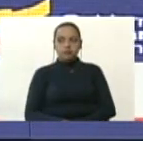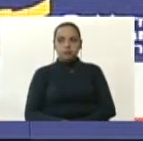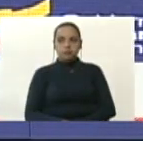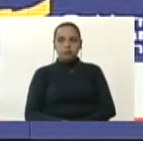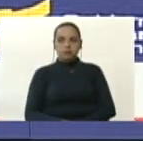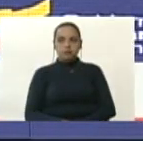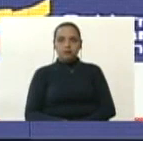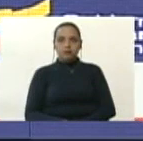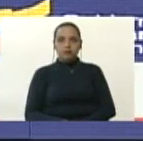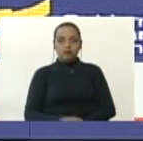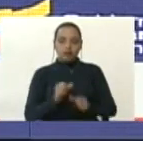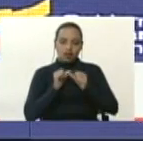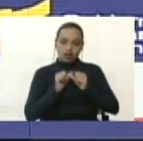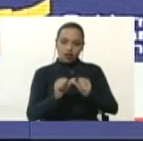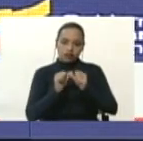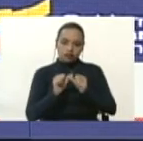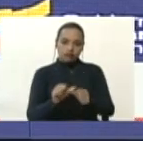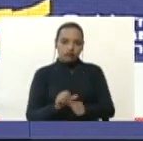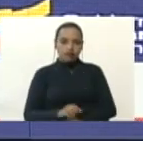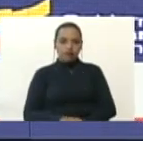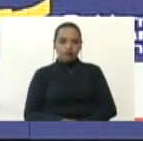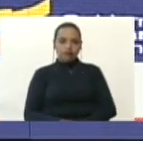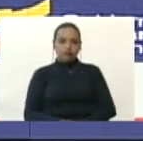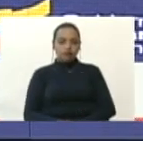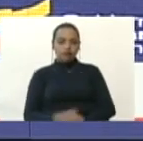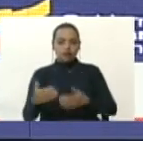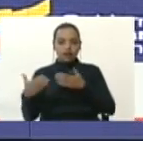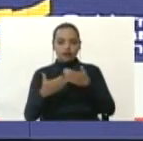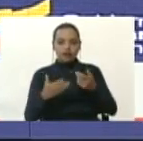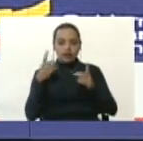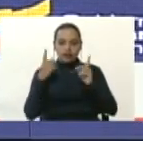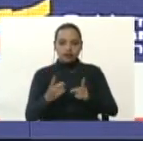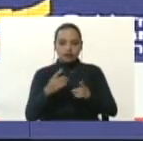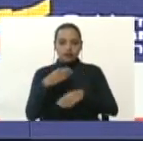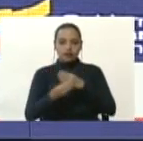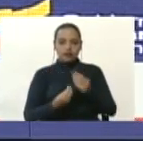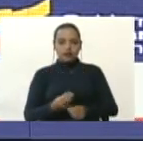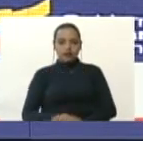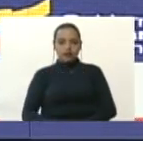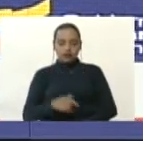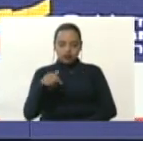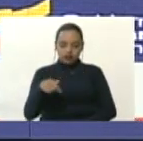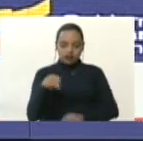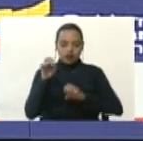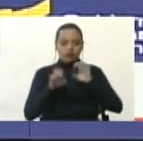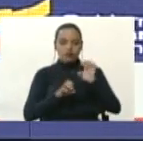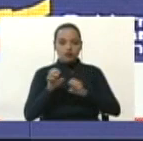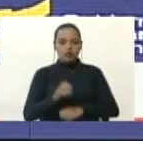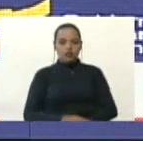Bueno, continuemos. Fíjense ustedes las batallas que tenemos que dar. De estas consultas,